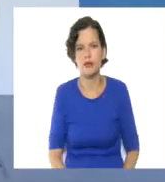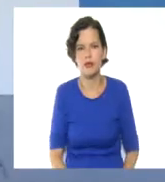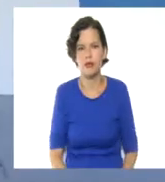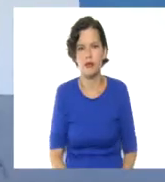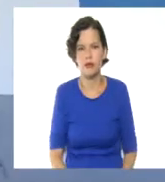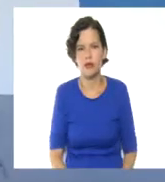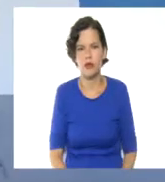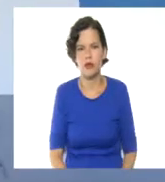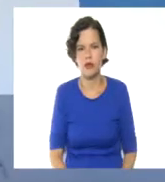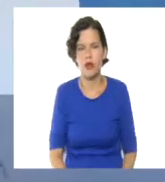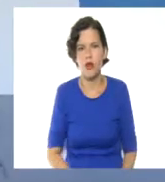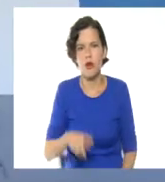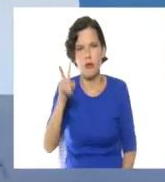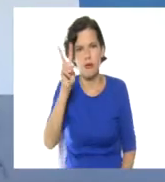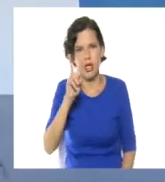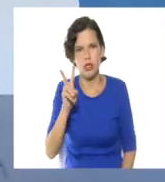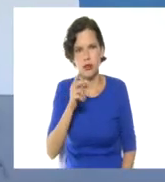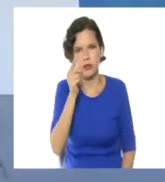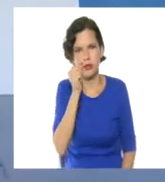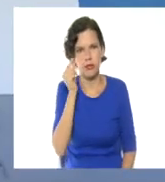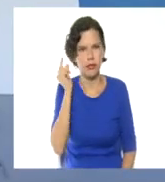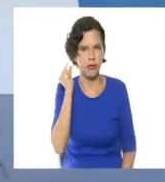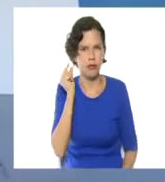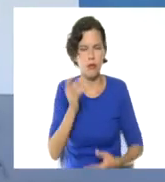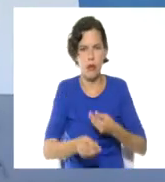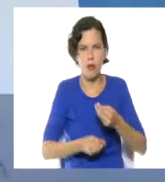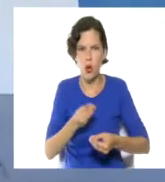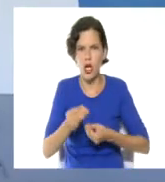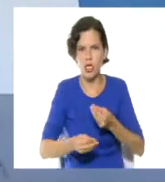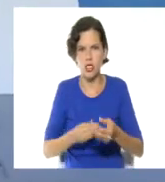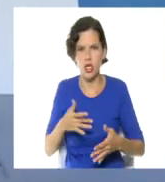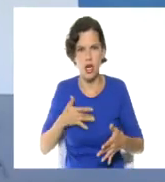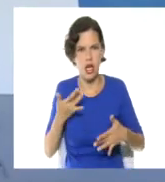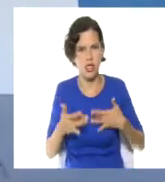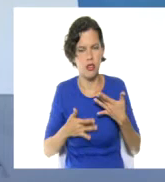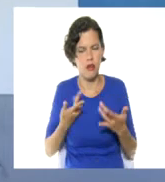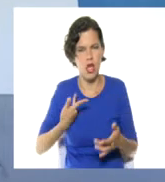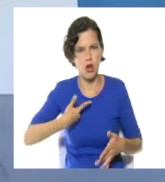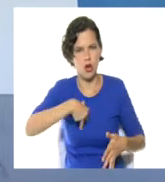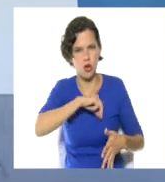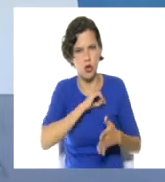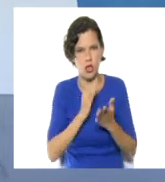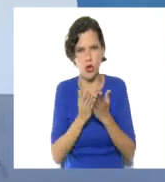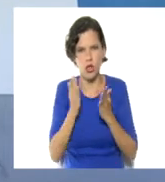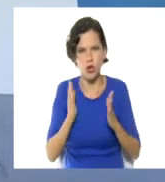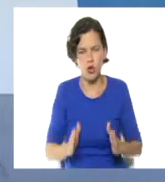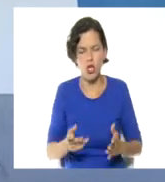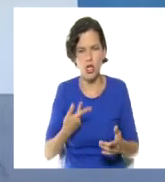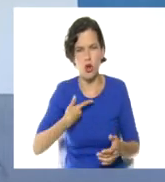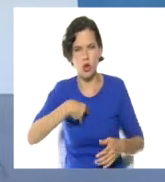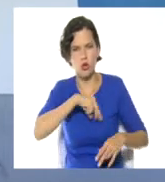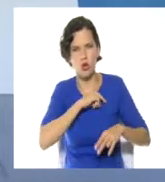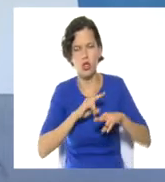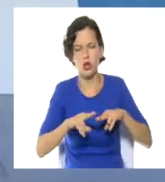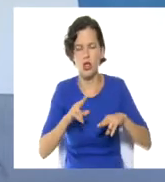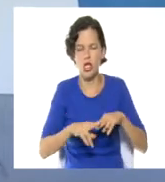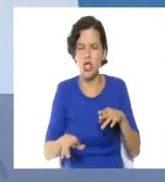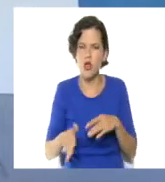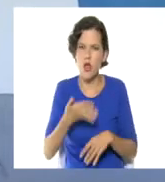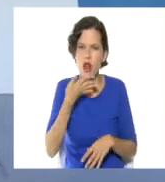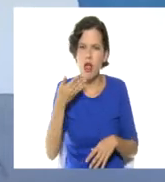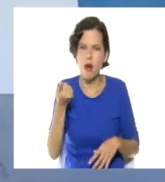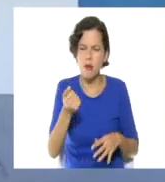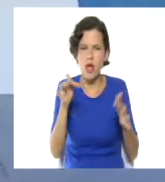Así que venezolana y venezolano, vamos a realizar las actividades con nuestras estudiantes y con nuestros niños de la mejor